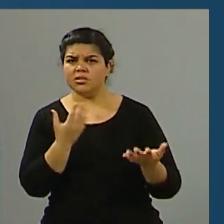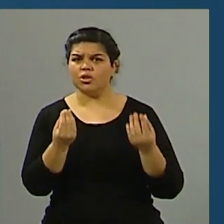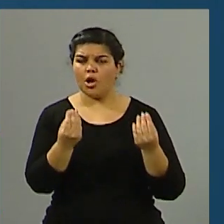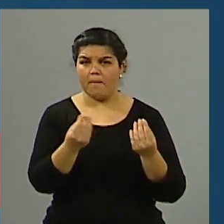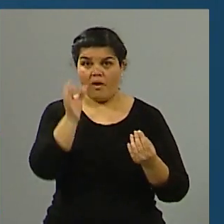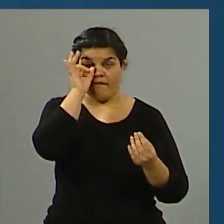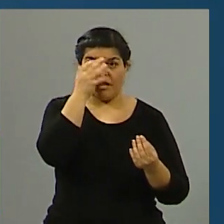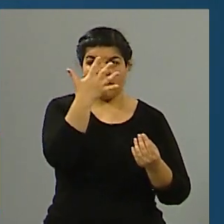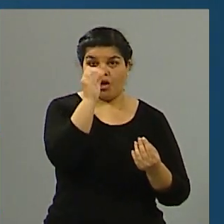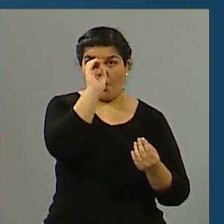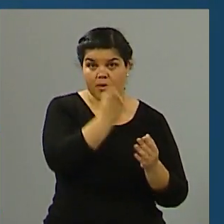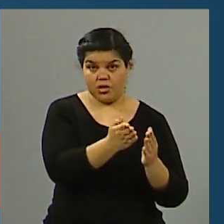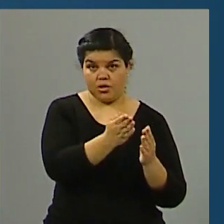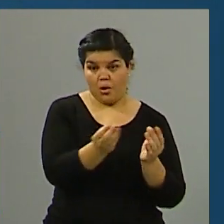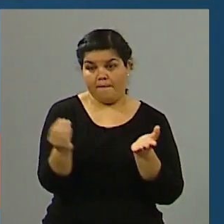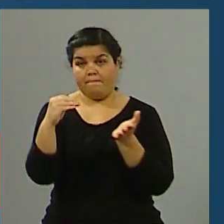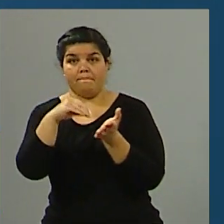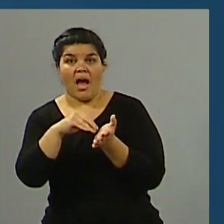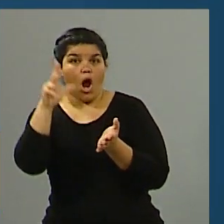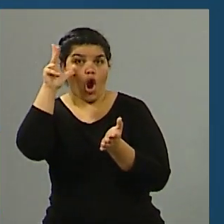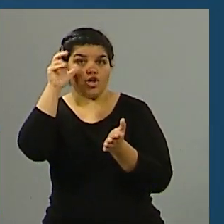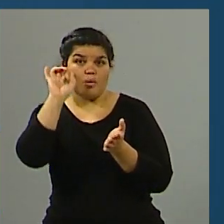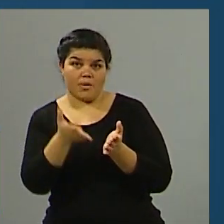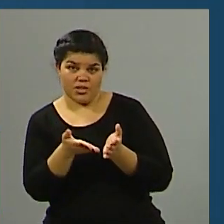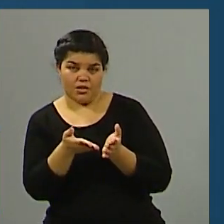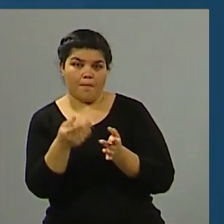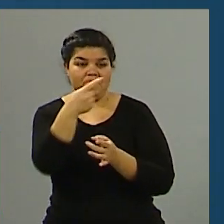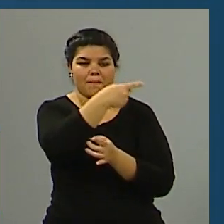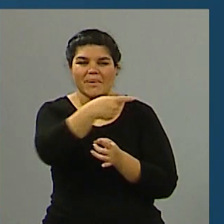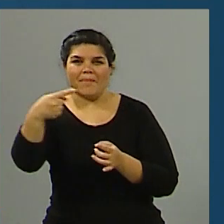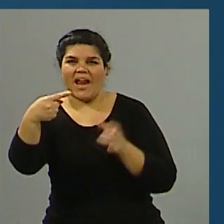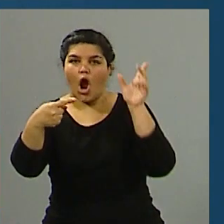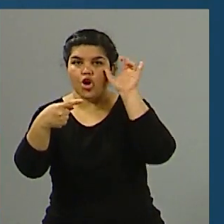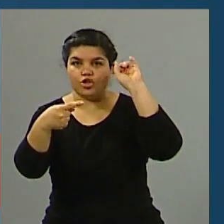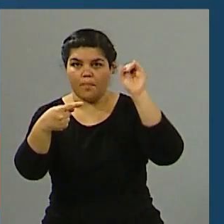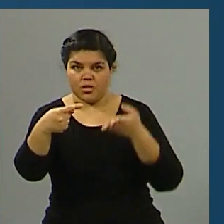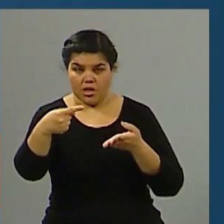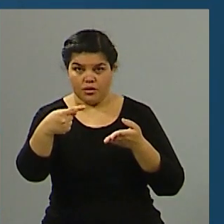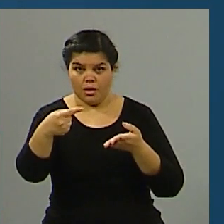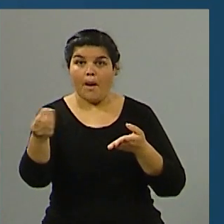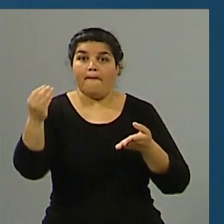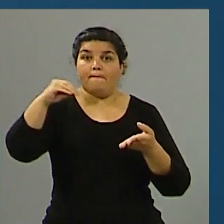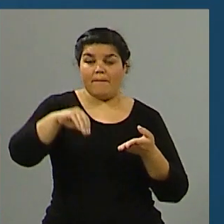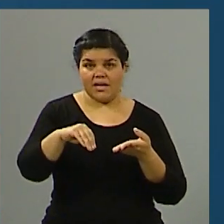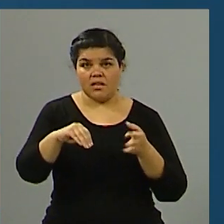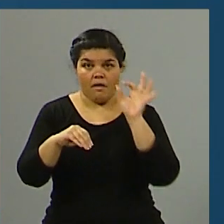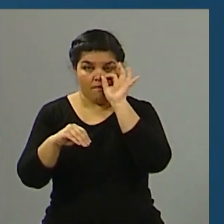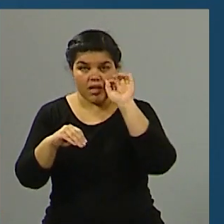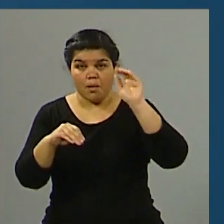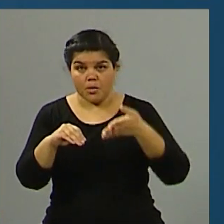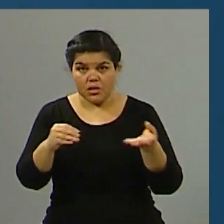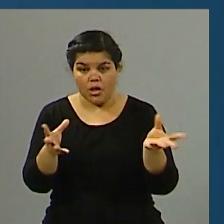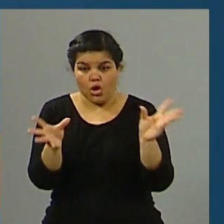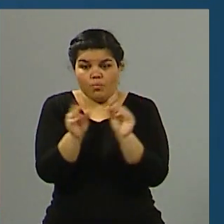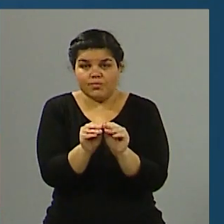ese 25% más el 8% de los primeros días y da por arriba del 30%. Claro. A